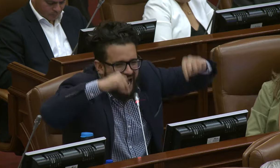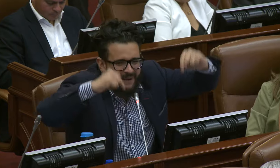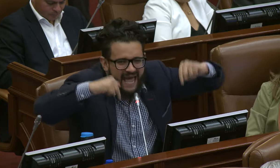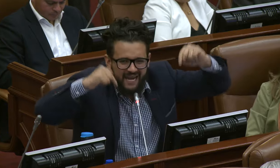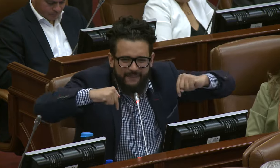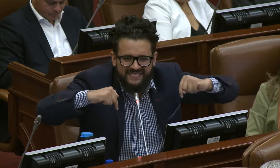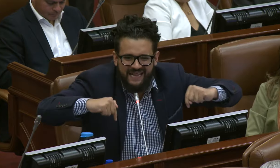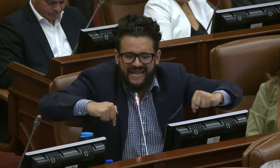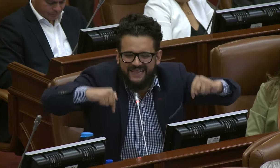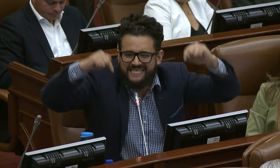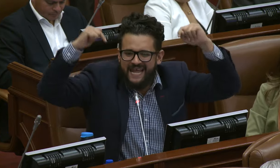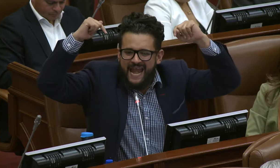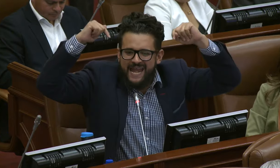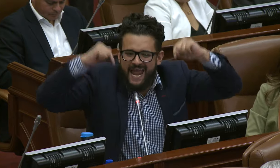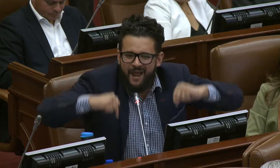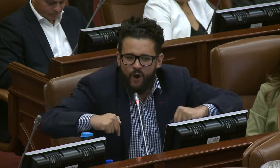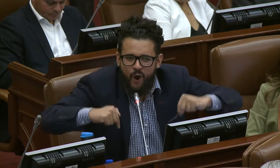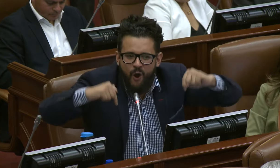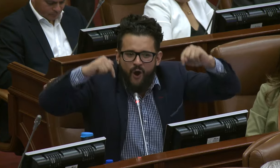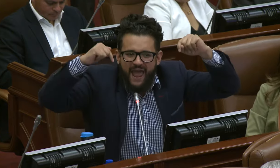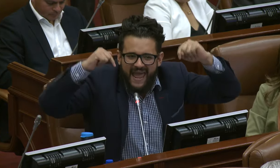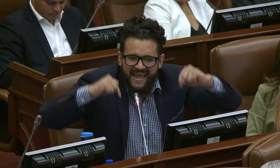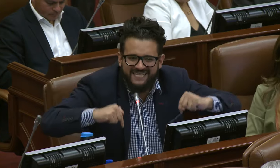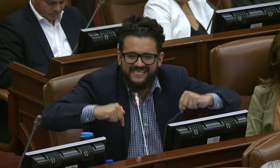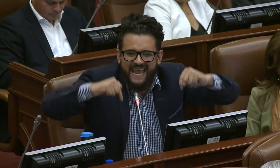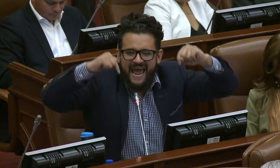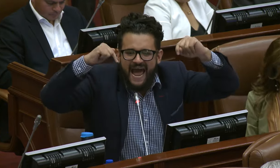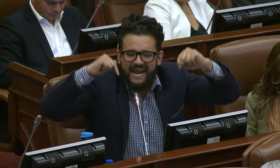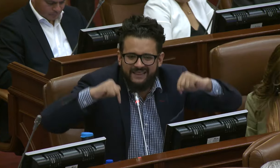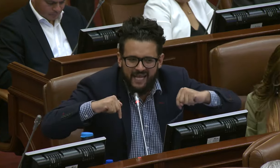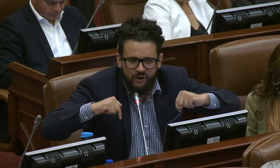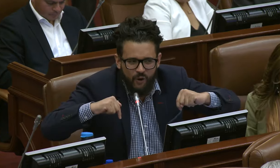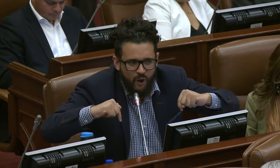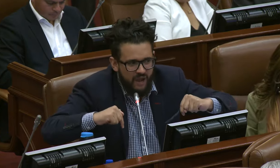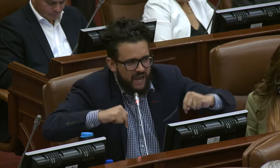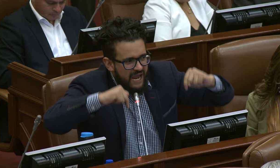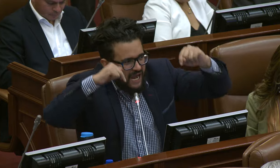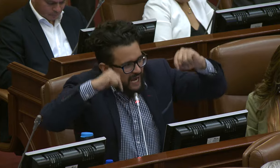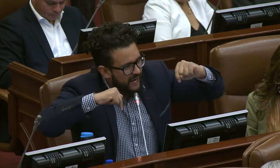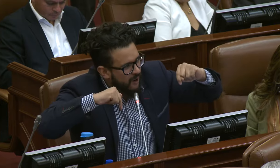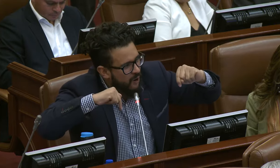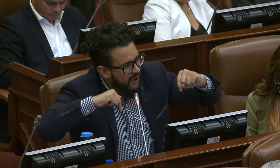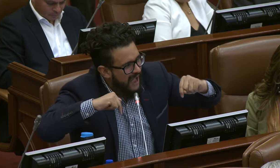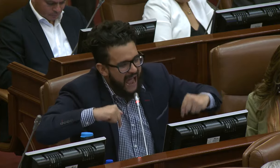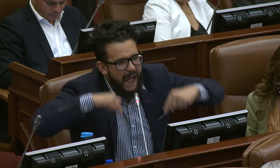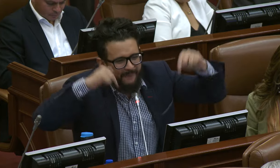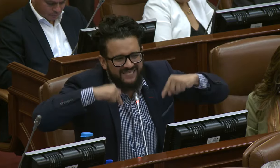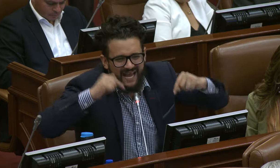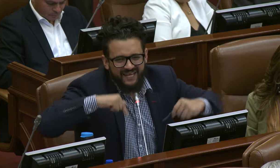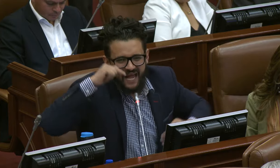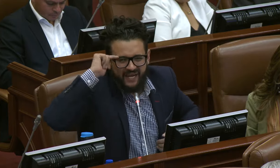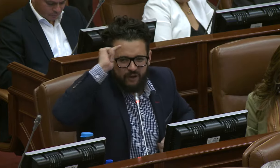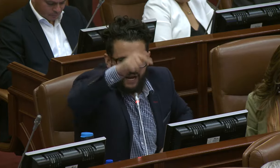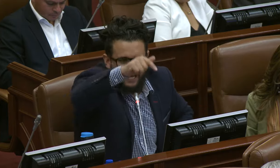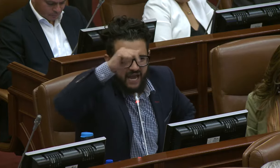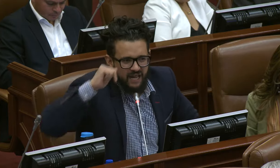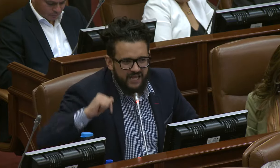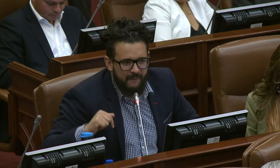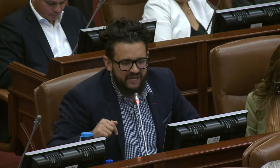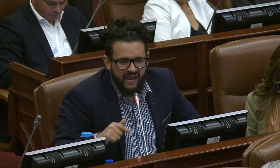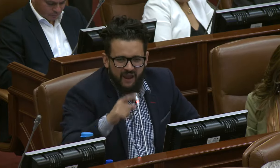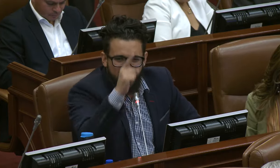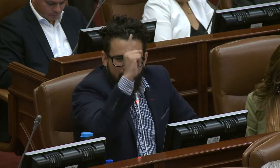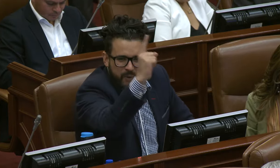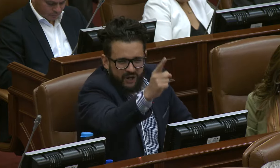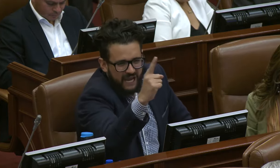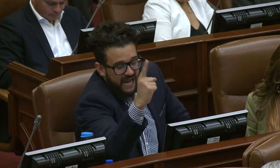Es que la cámara de representantes negó ese artículo y lo negó a pesar de la irregularidad